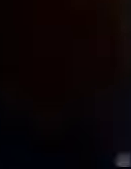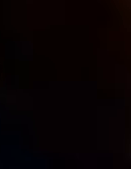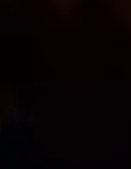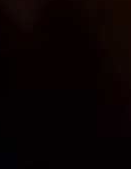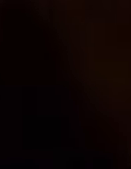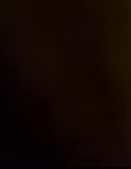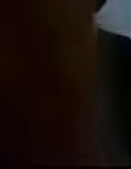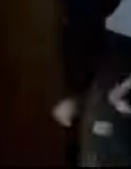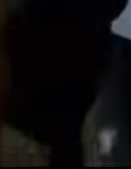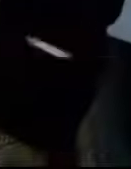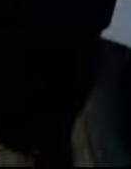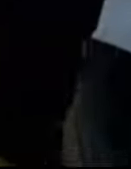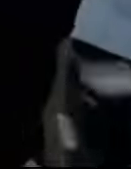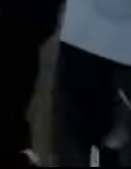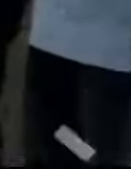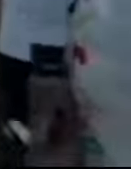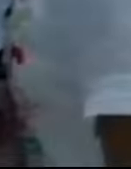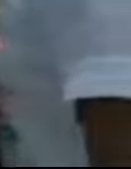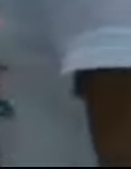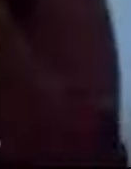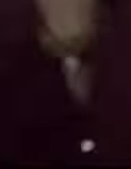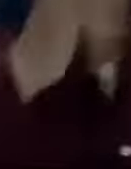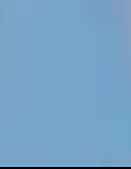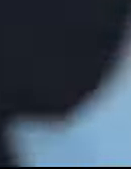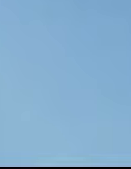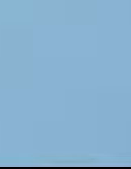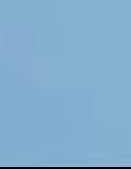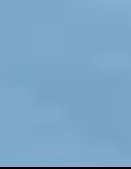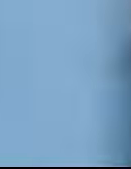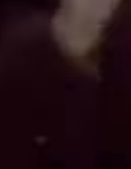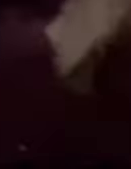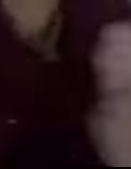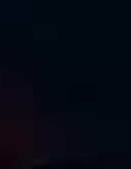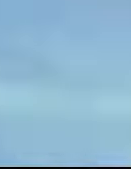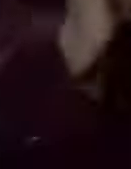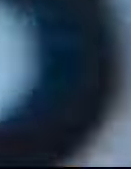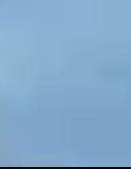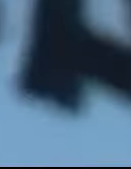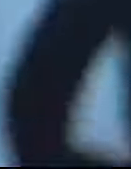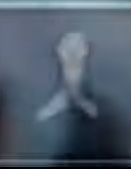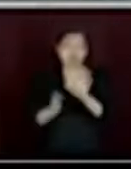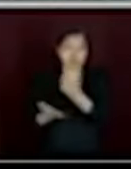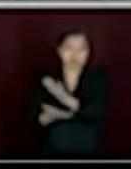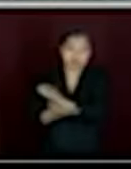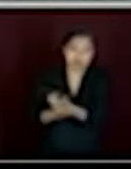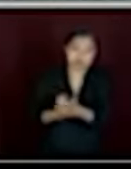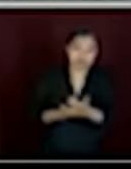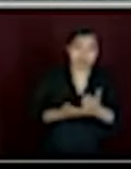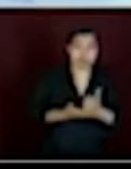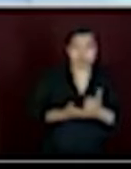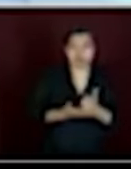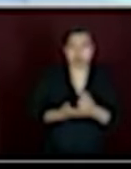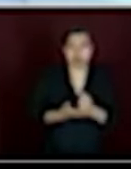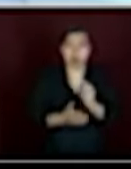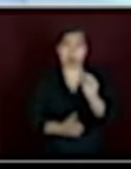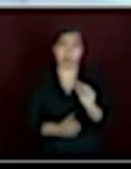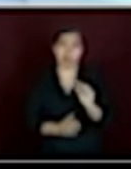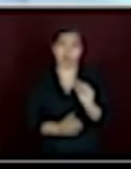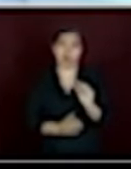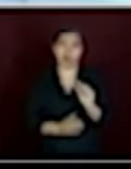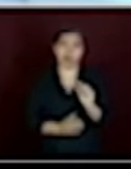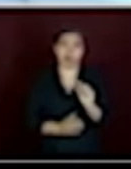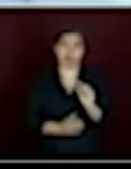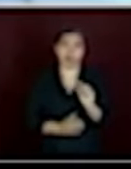propio estilo. ¿No podrías explicarnos un poco? Porque creo que es un punto clave que de alguna manera la define. La define